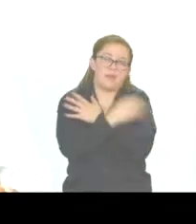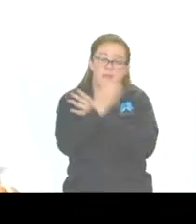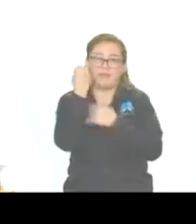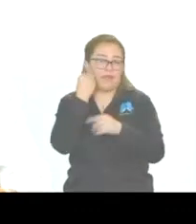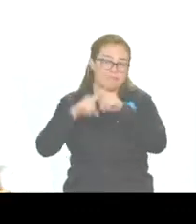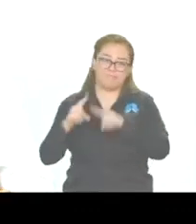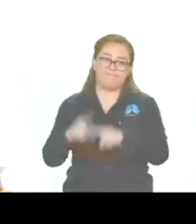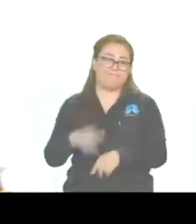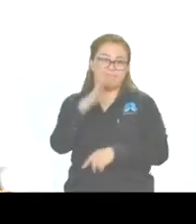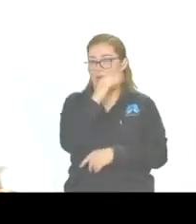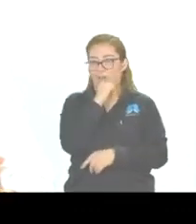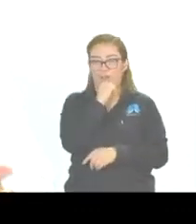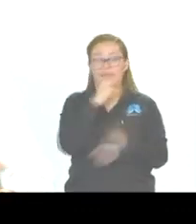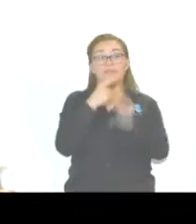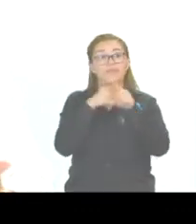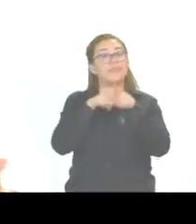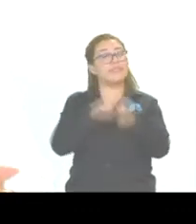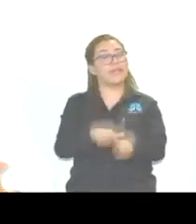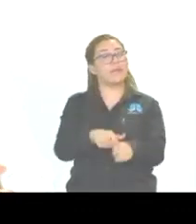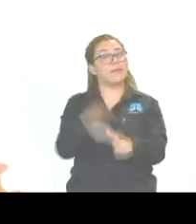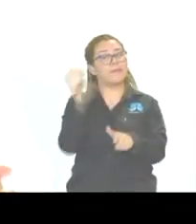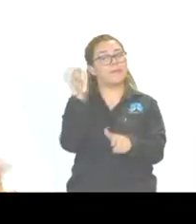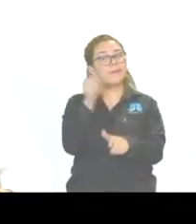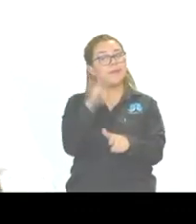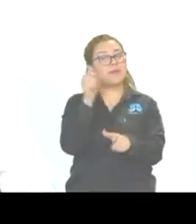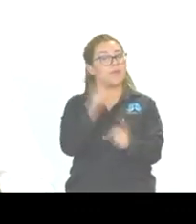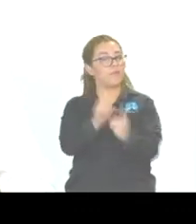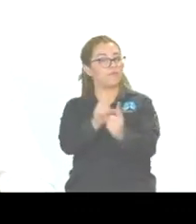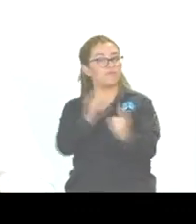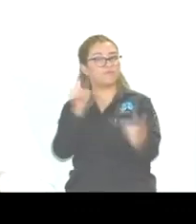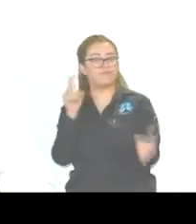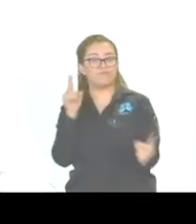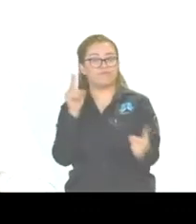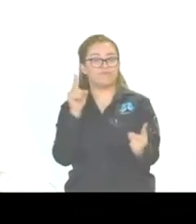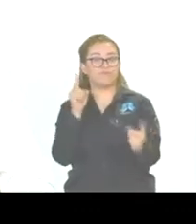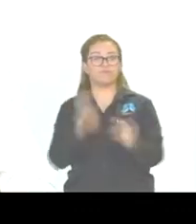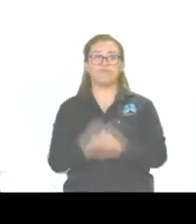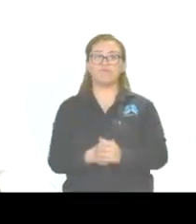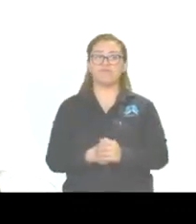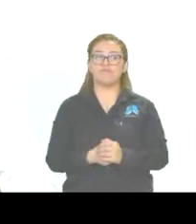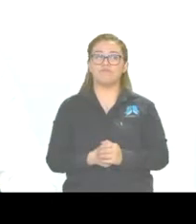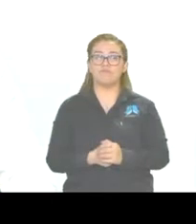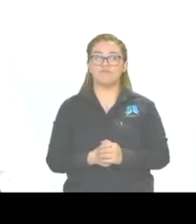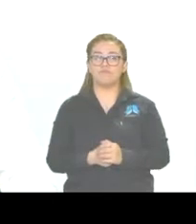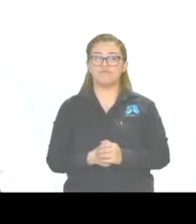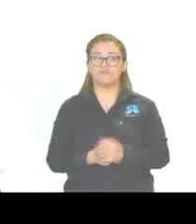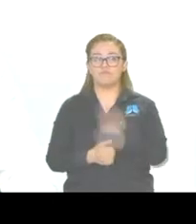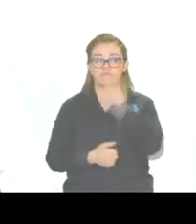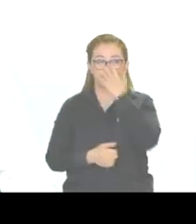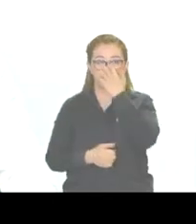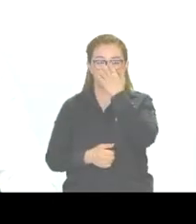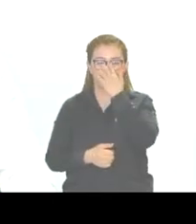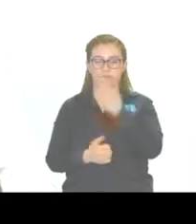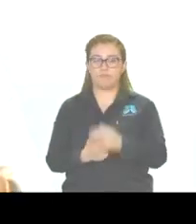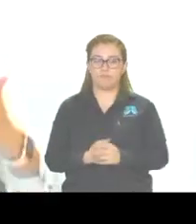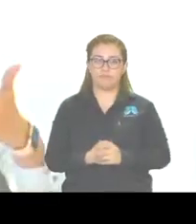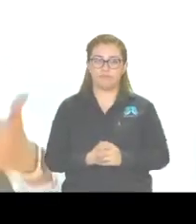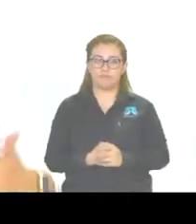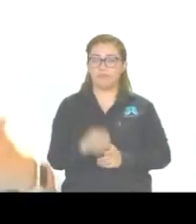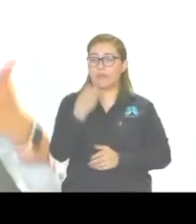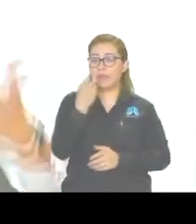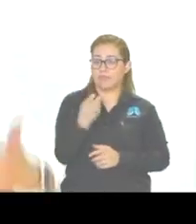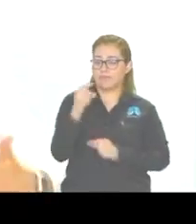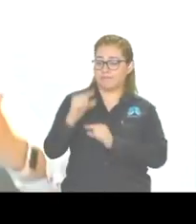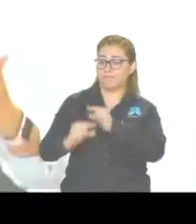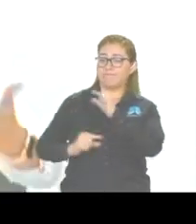que mantener estas medidas de restricción y de distanciamiento social. A medida